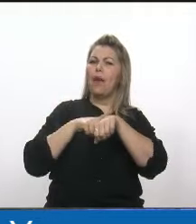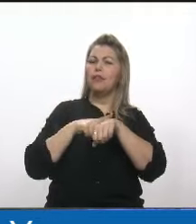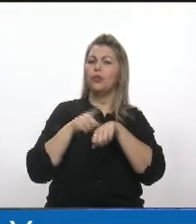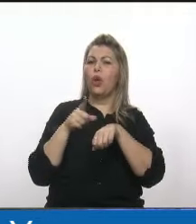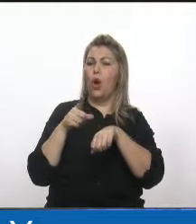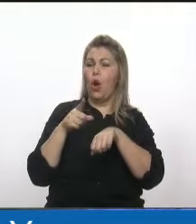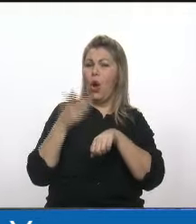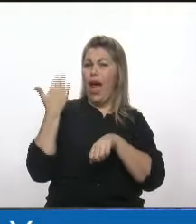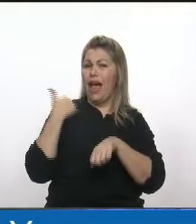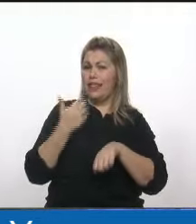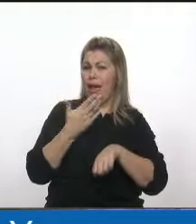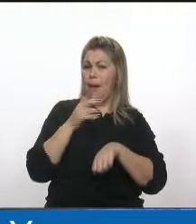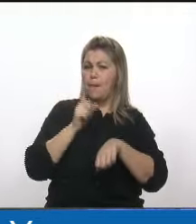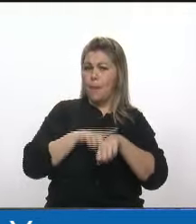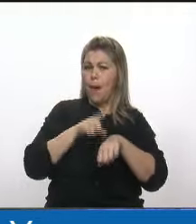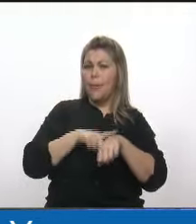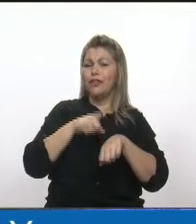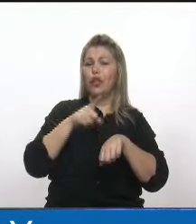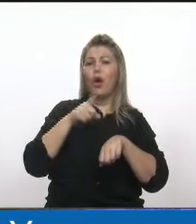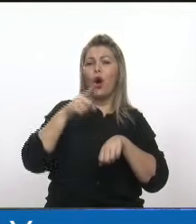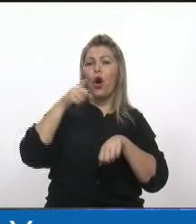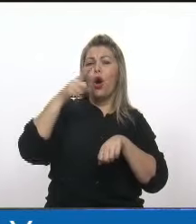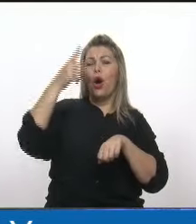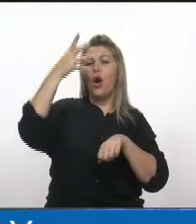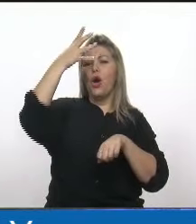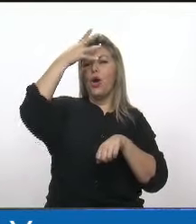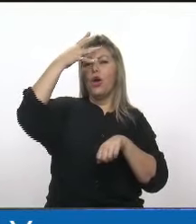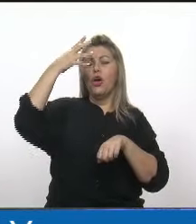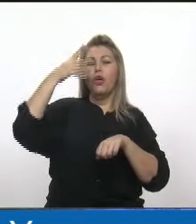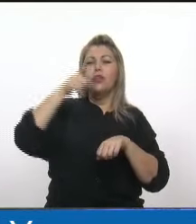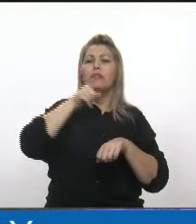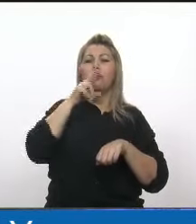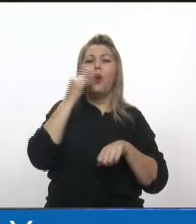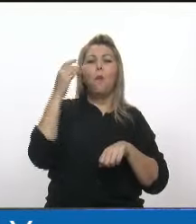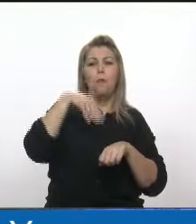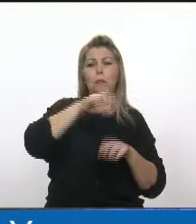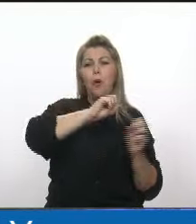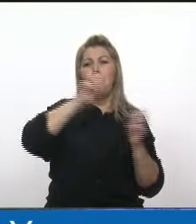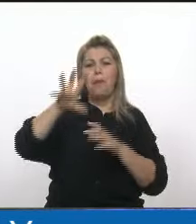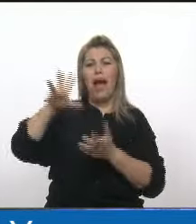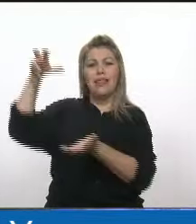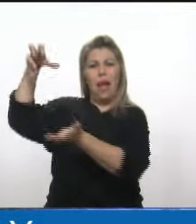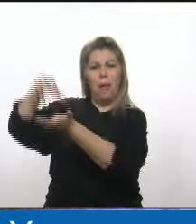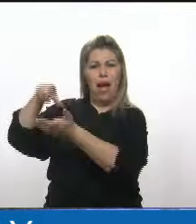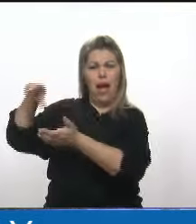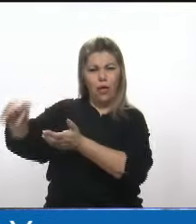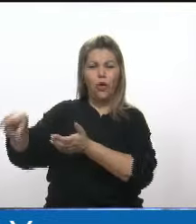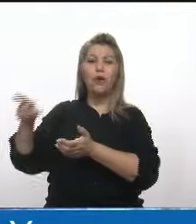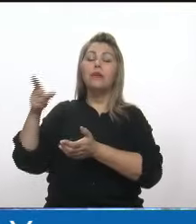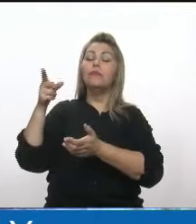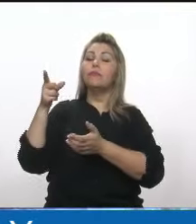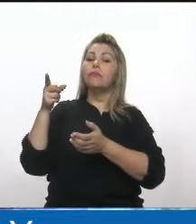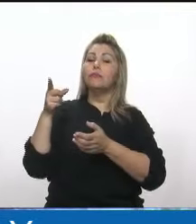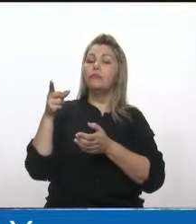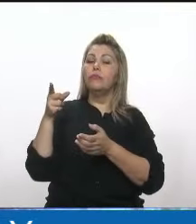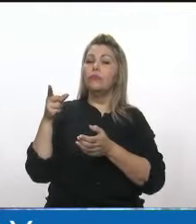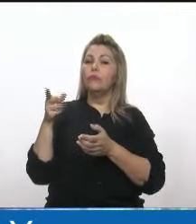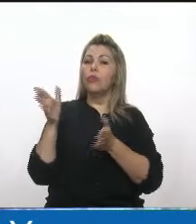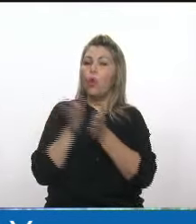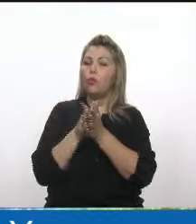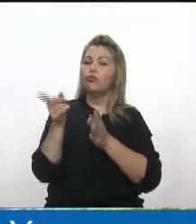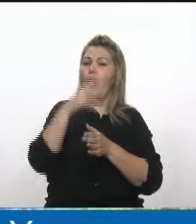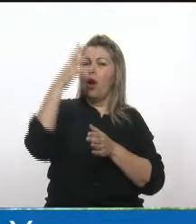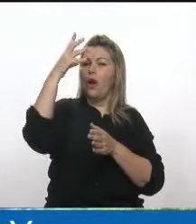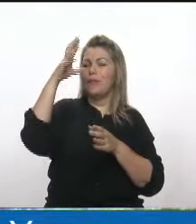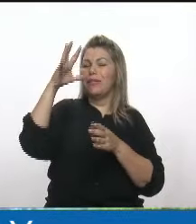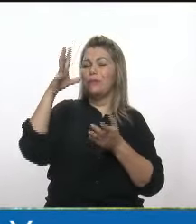durante el gobierno del presidente macre con la cancillería del actual embajador en Chile Jorge fori y dijo